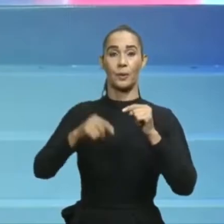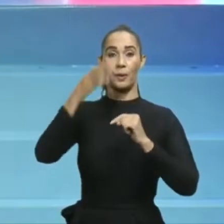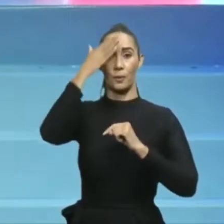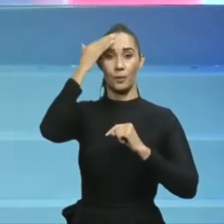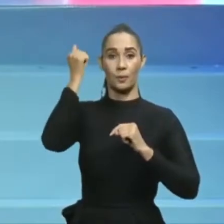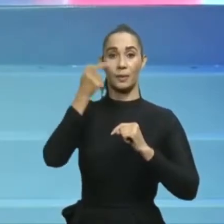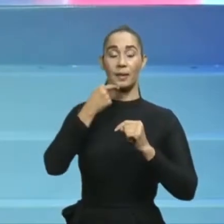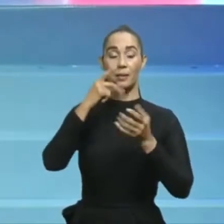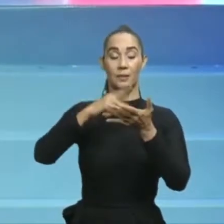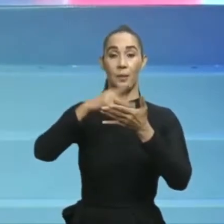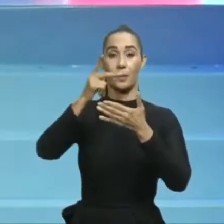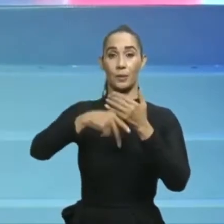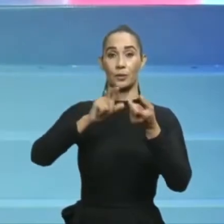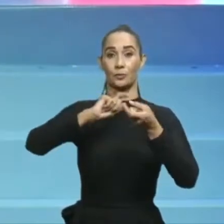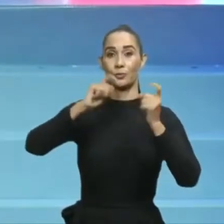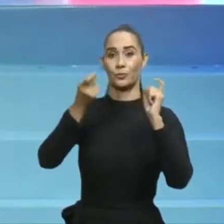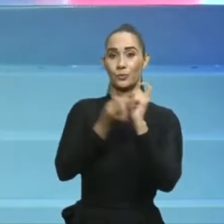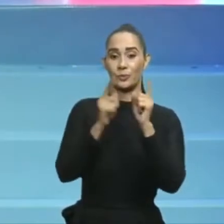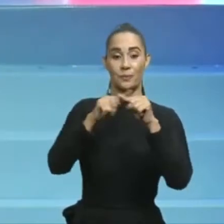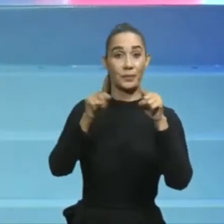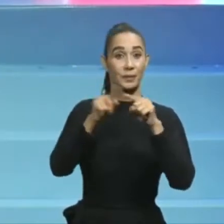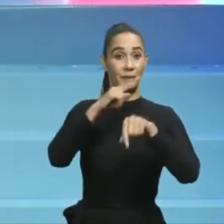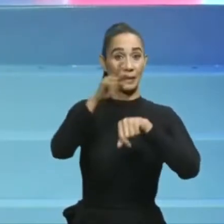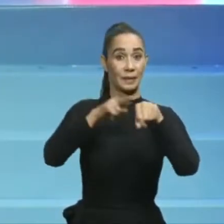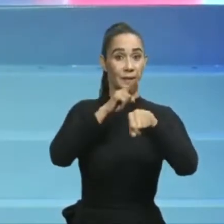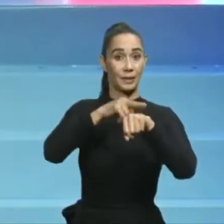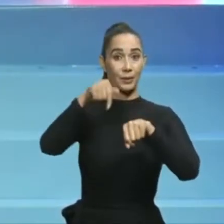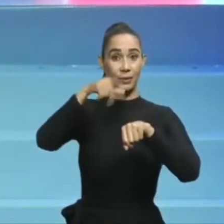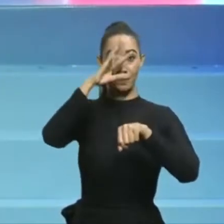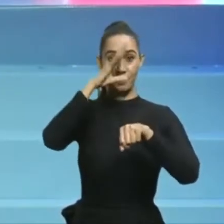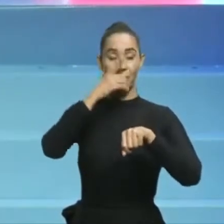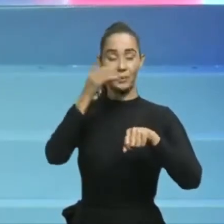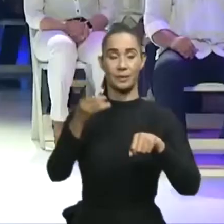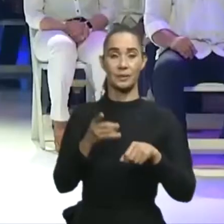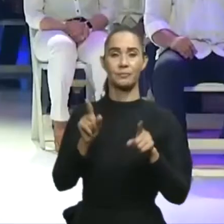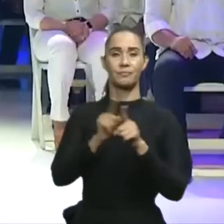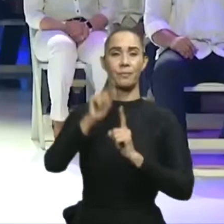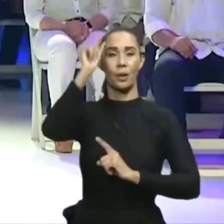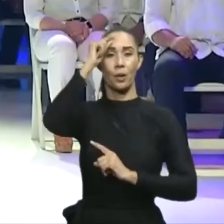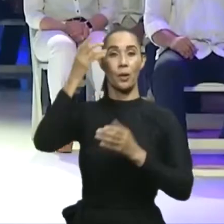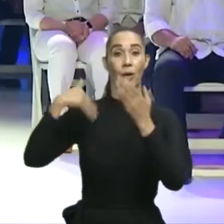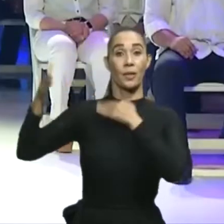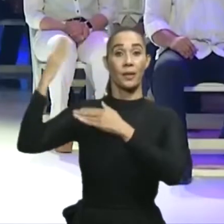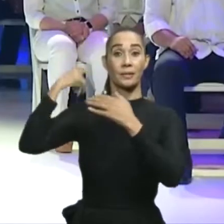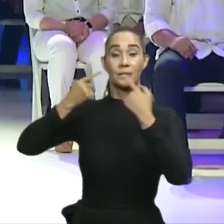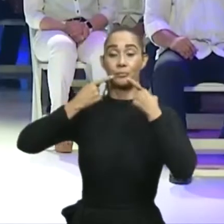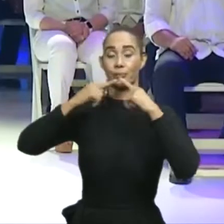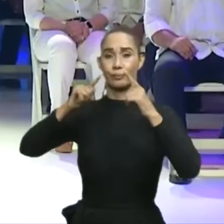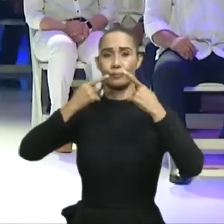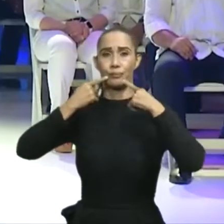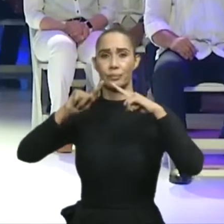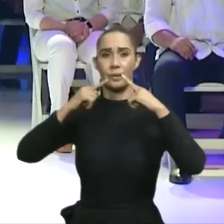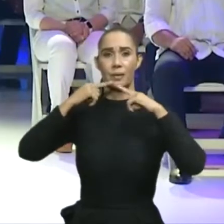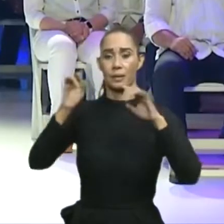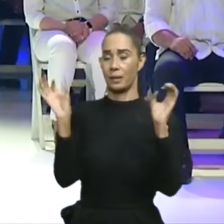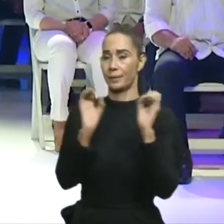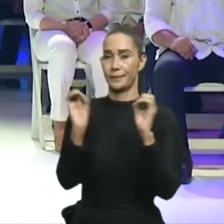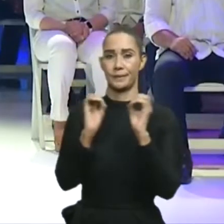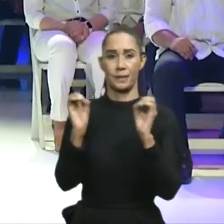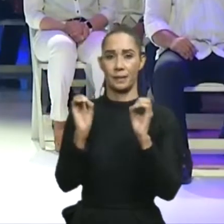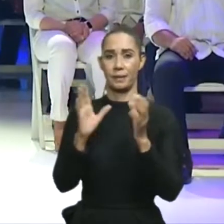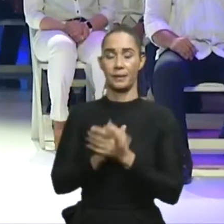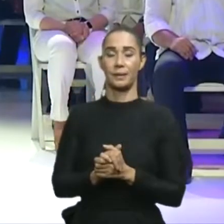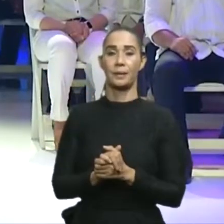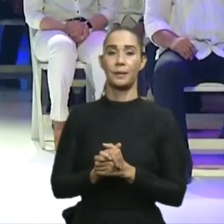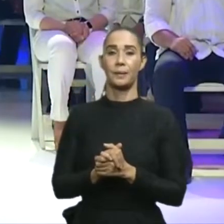varios proyectos transformadores en diferentes regiones del país y que los gobiernos anteriores anunciaron muchas veces y nunca pudieron